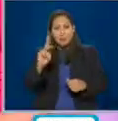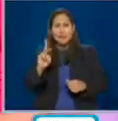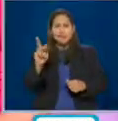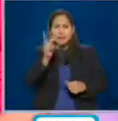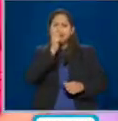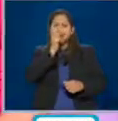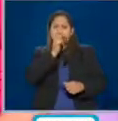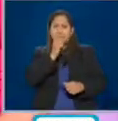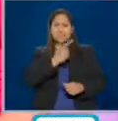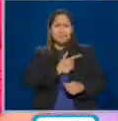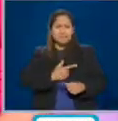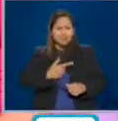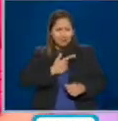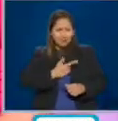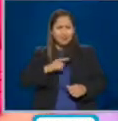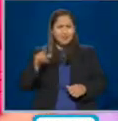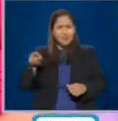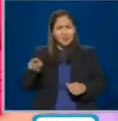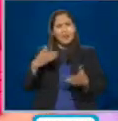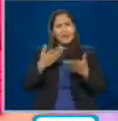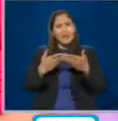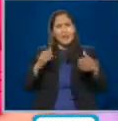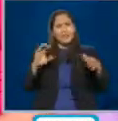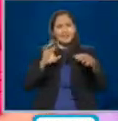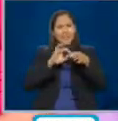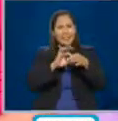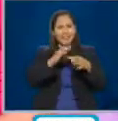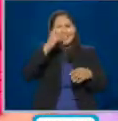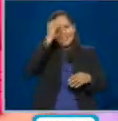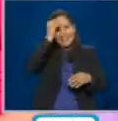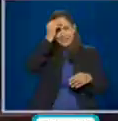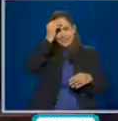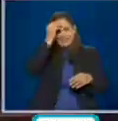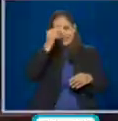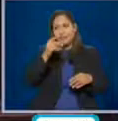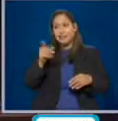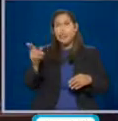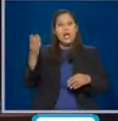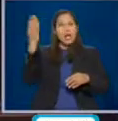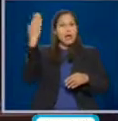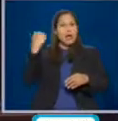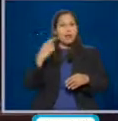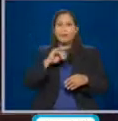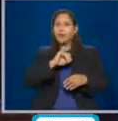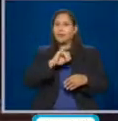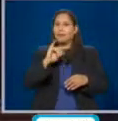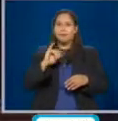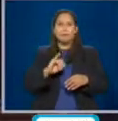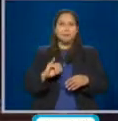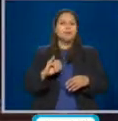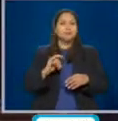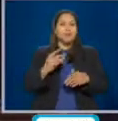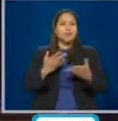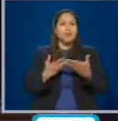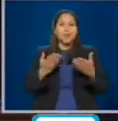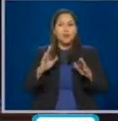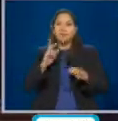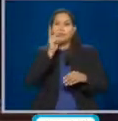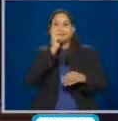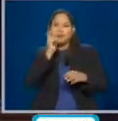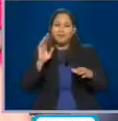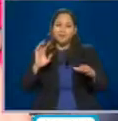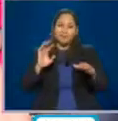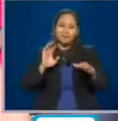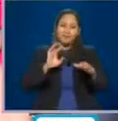fascinante, ¿no? Fascinante y muy enriquecedor, ¿no? Porque desarrolla una parte que antes no había podido desarrollar. Y entonces de